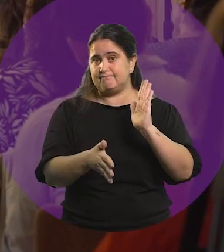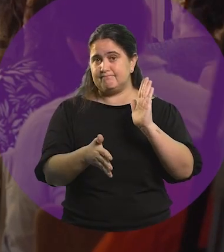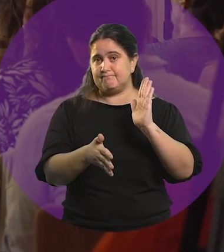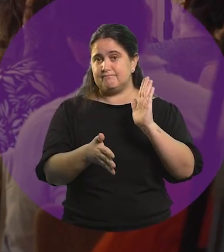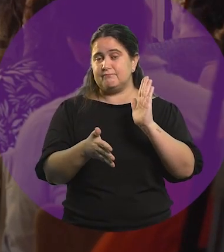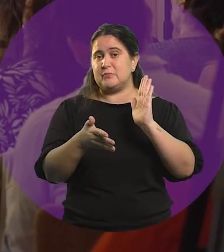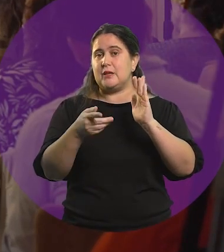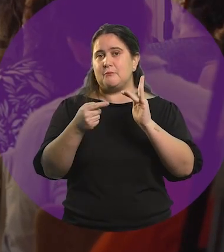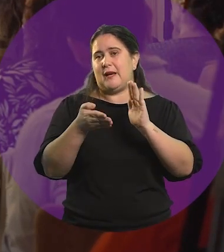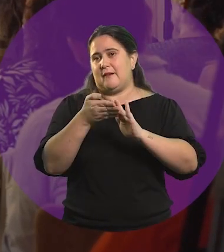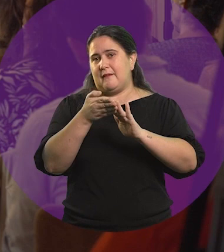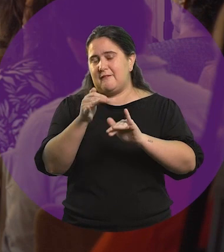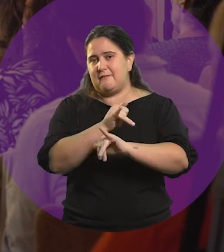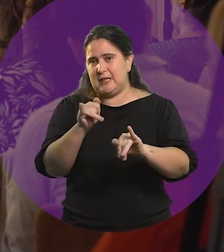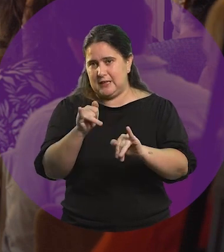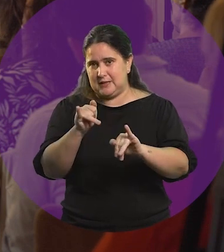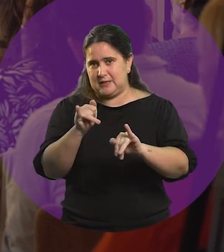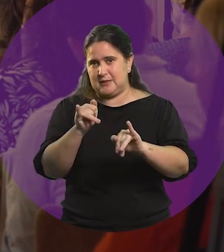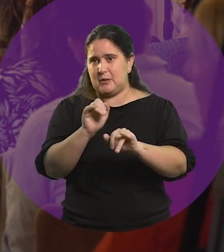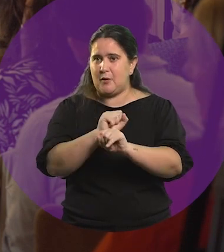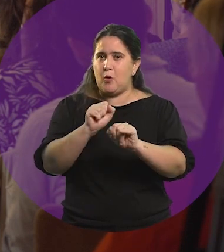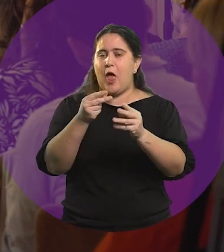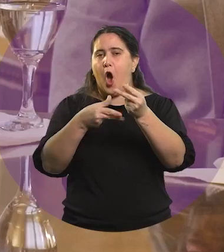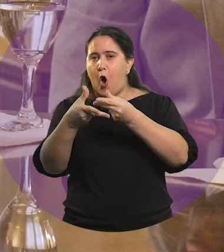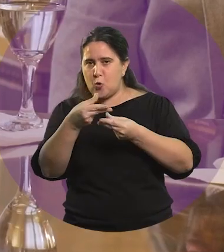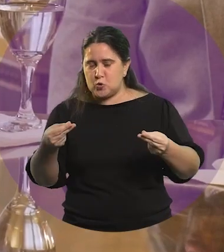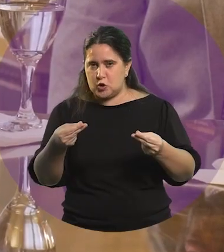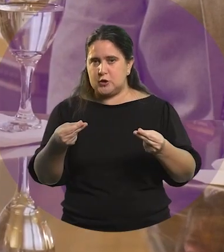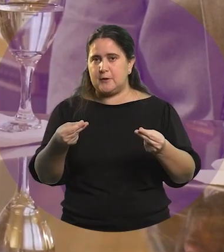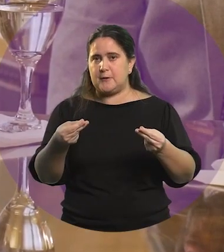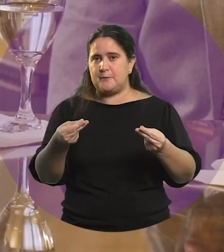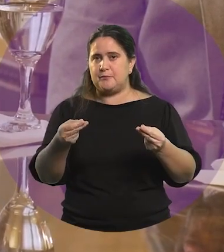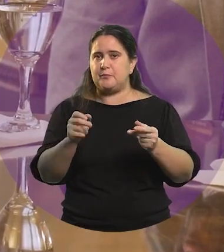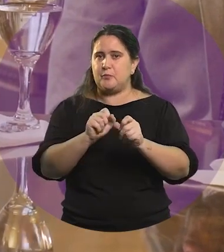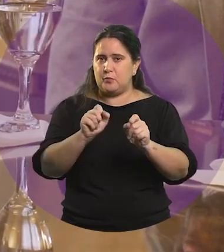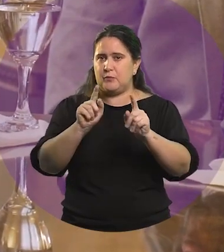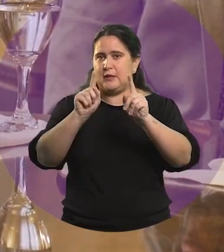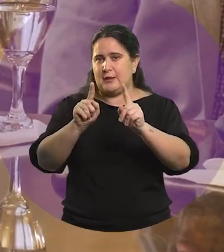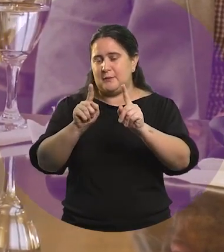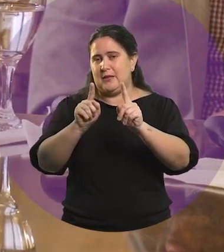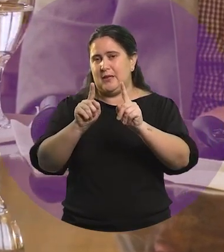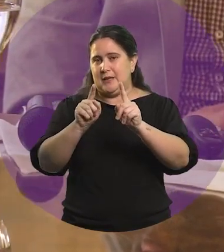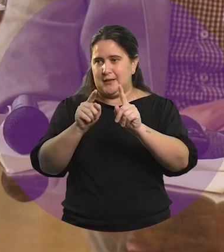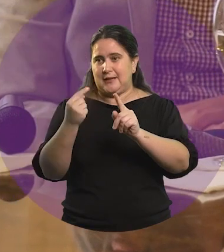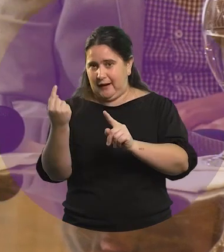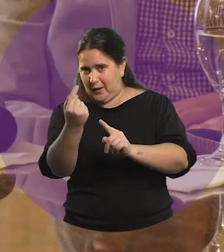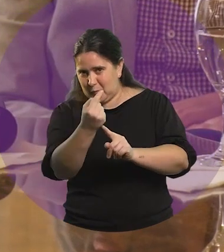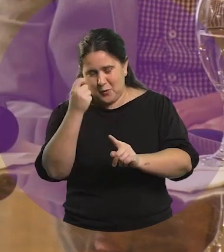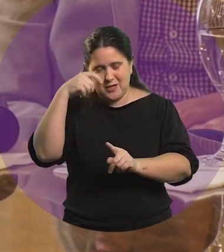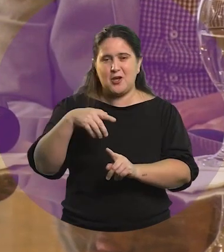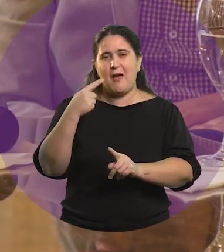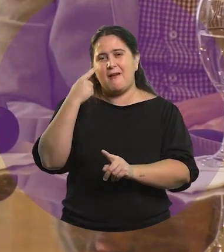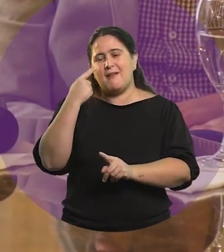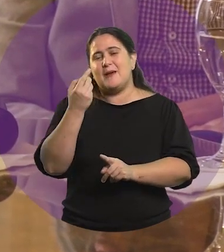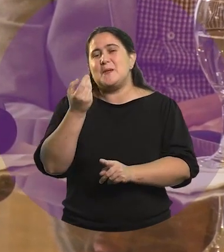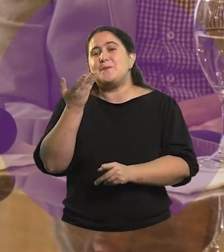Irene, para ir cerrando, para llegar a una conclusión, y podemos hacer como la vueltita así,